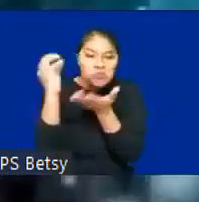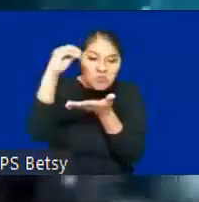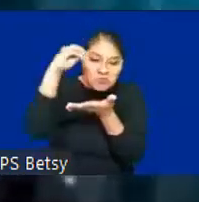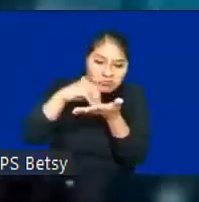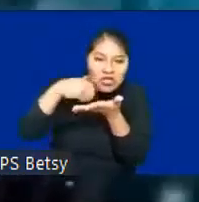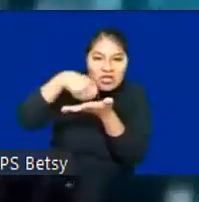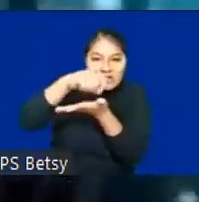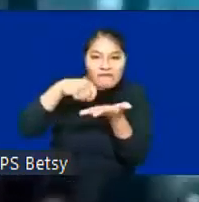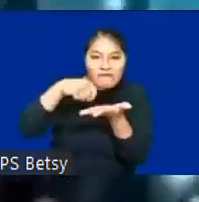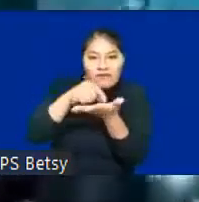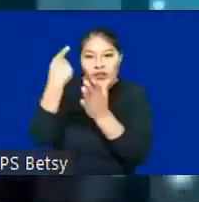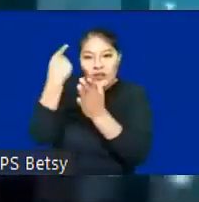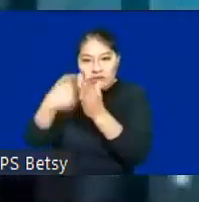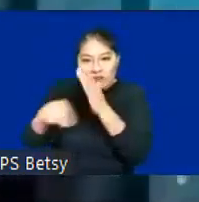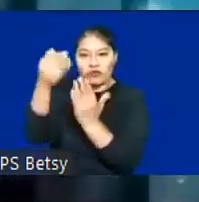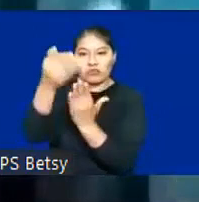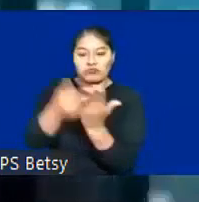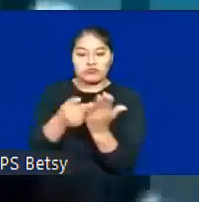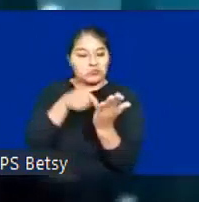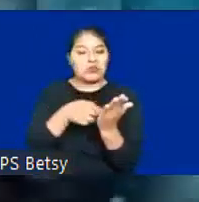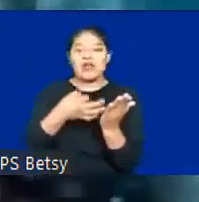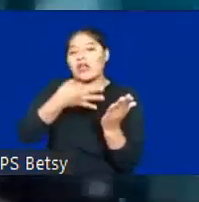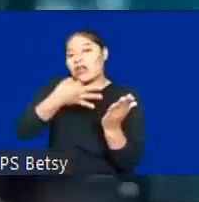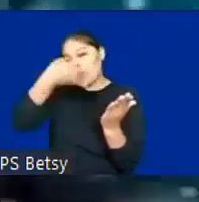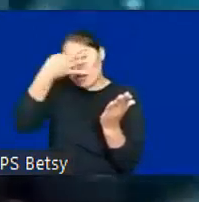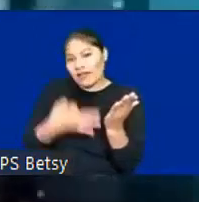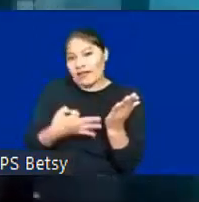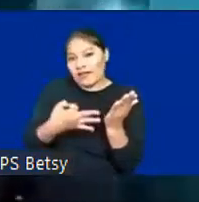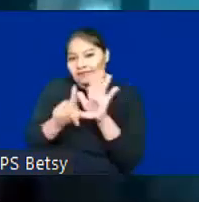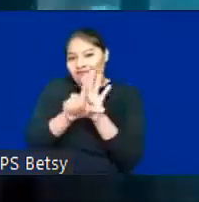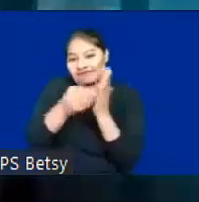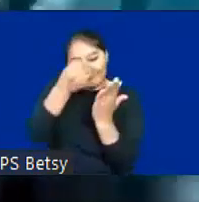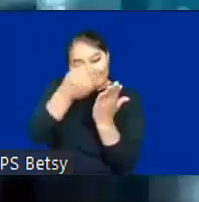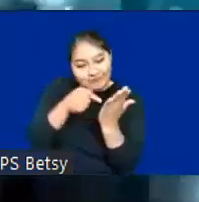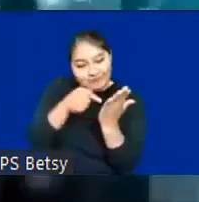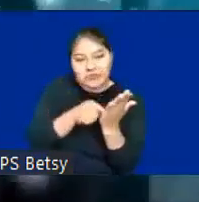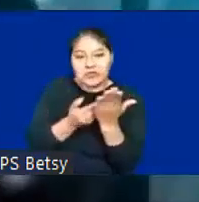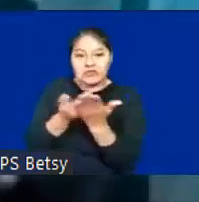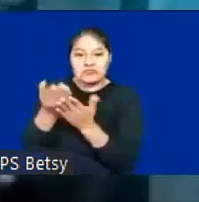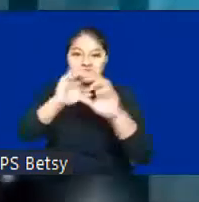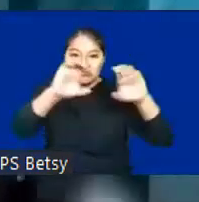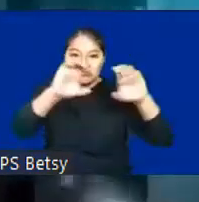proceso de firma e inmediatamente se genere el certificado literal y